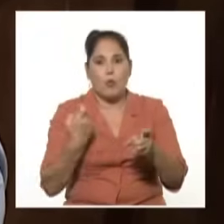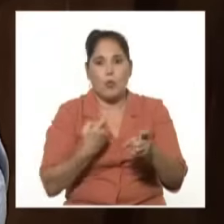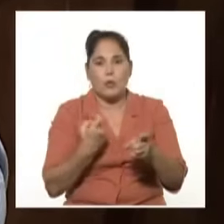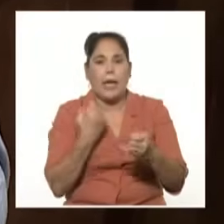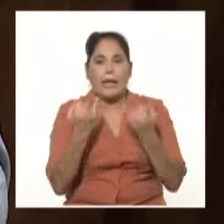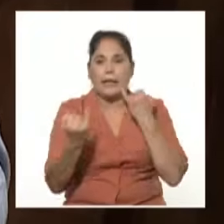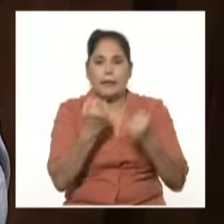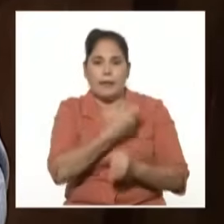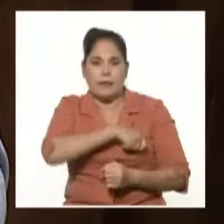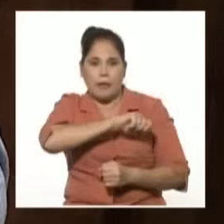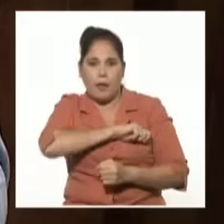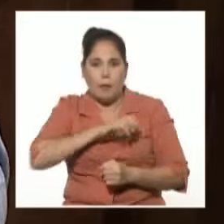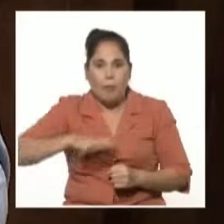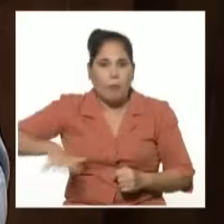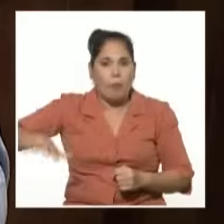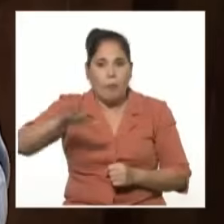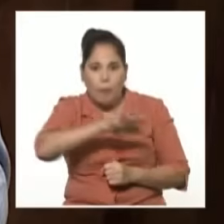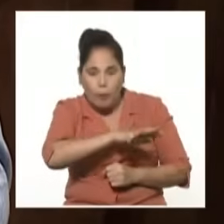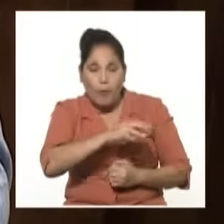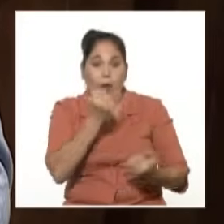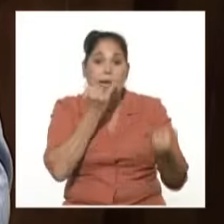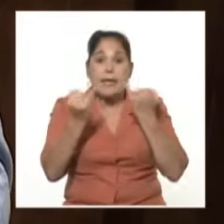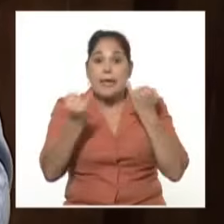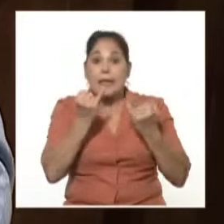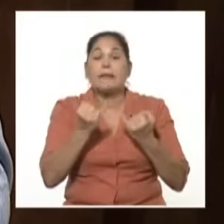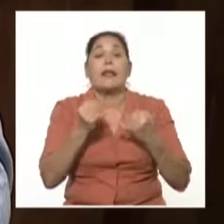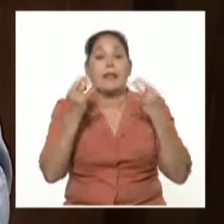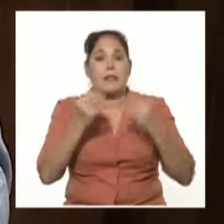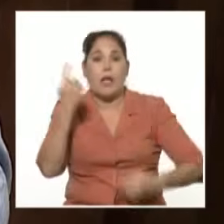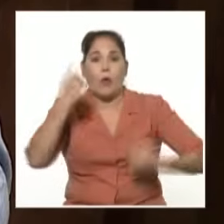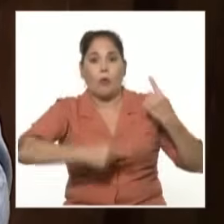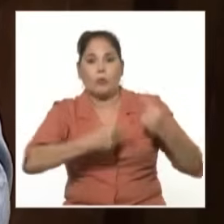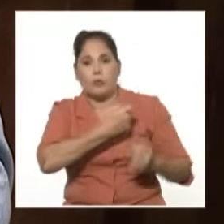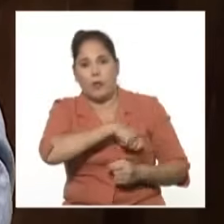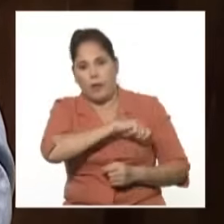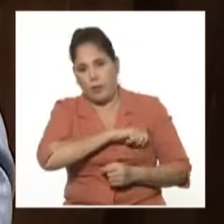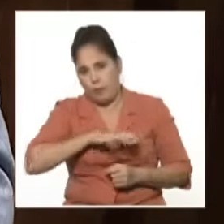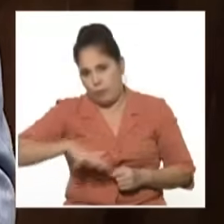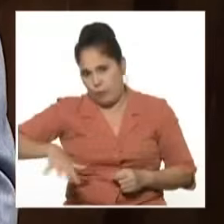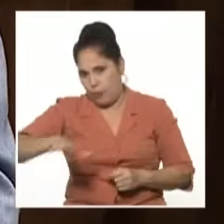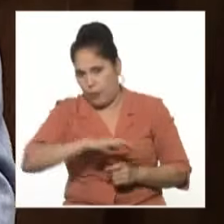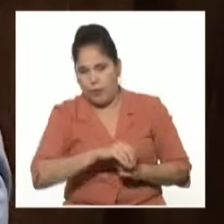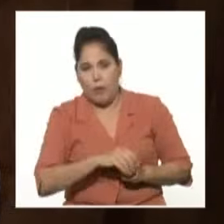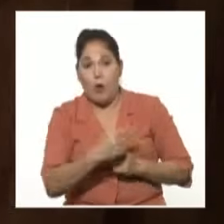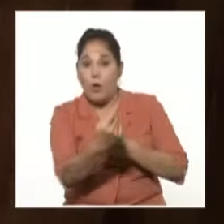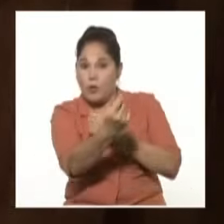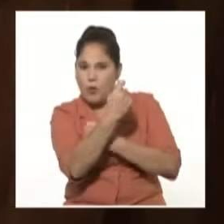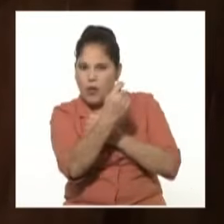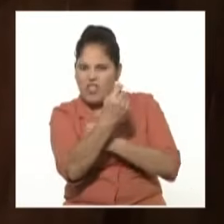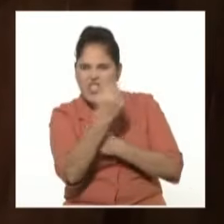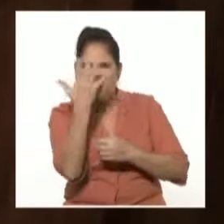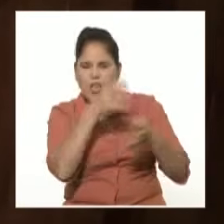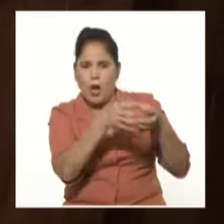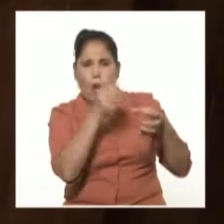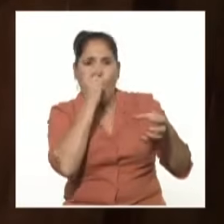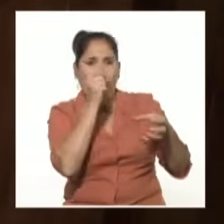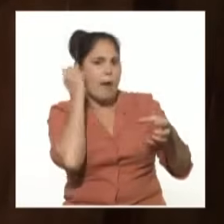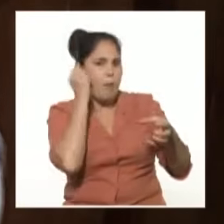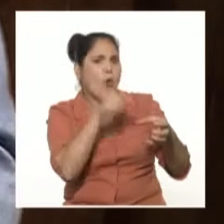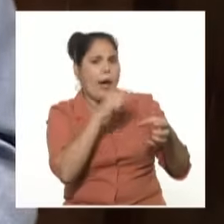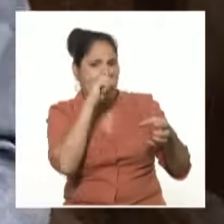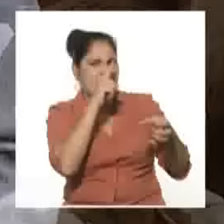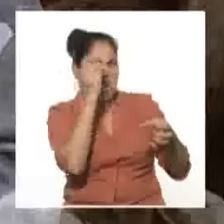del pueblo y los intereses contrarios al pueblo. Nos enseña cuáles son los hombres y las mujeres que